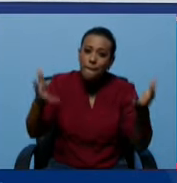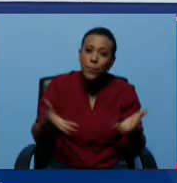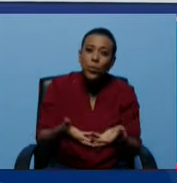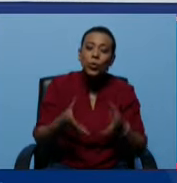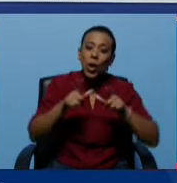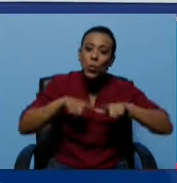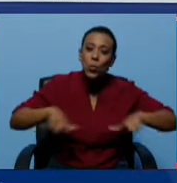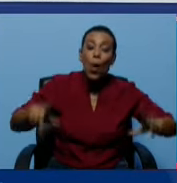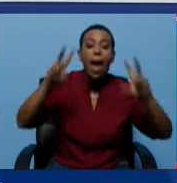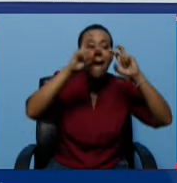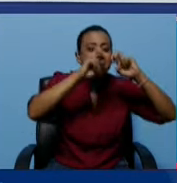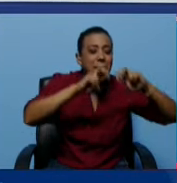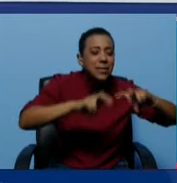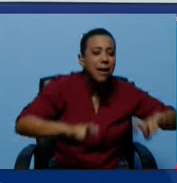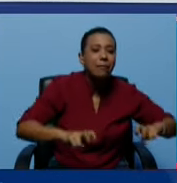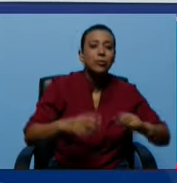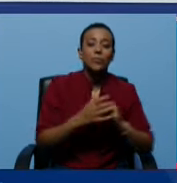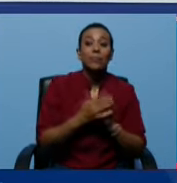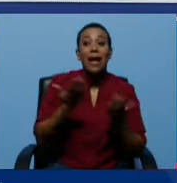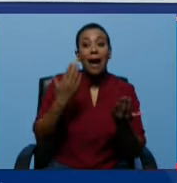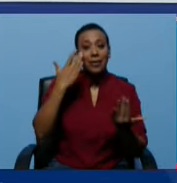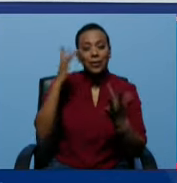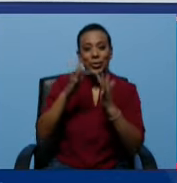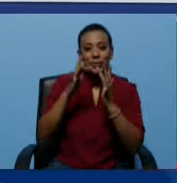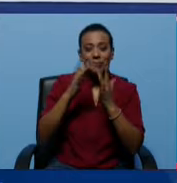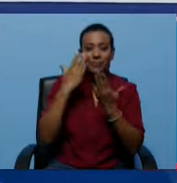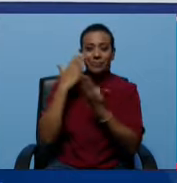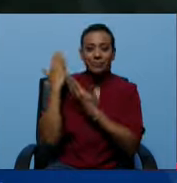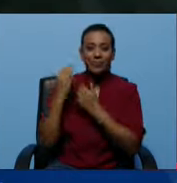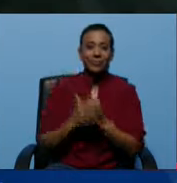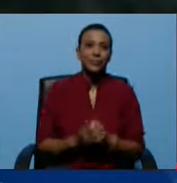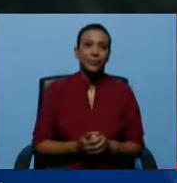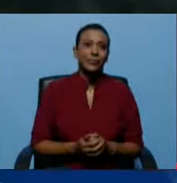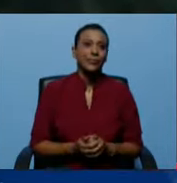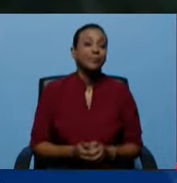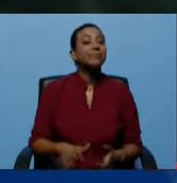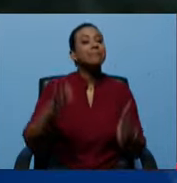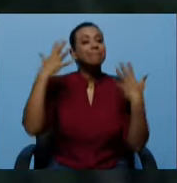este centro de investigaciones. Adelante, presidente.